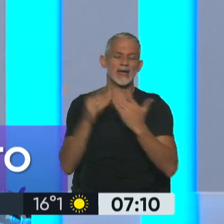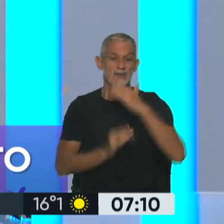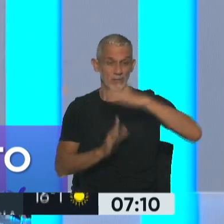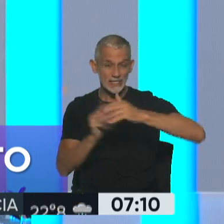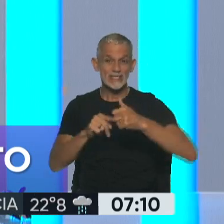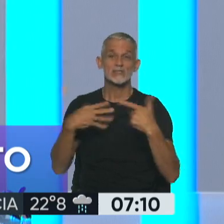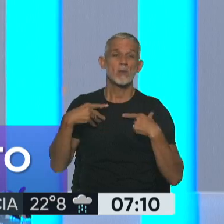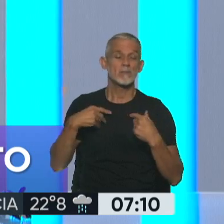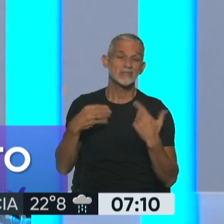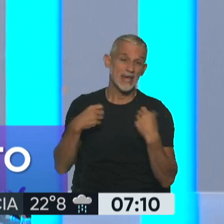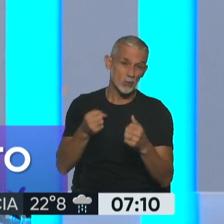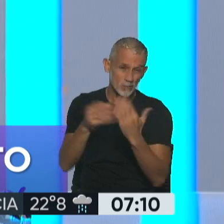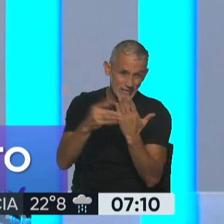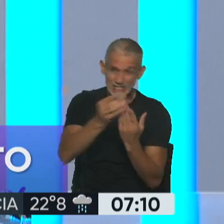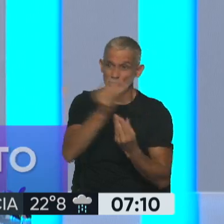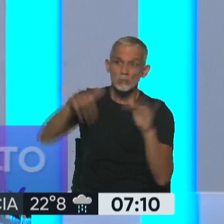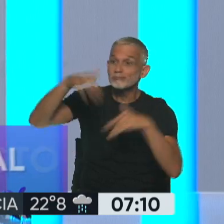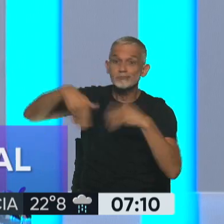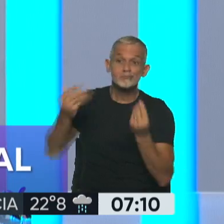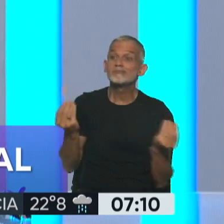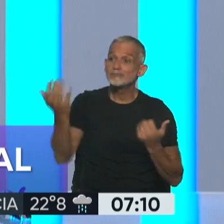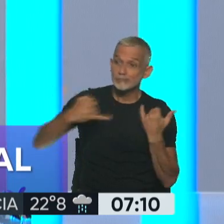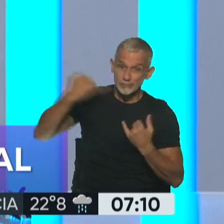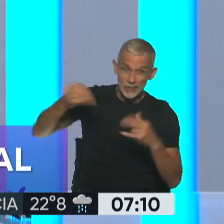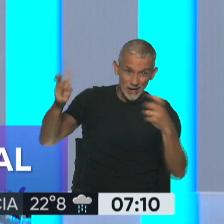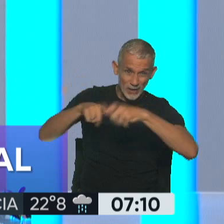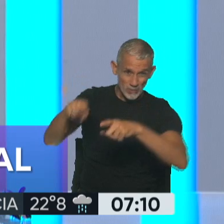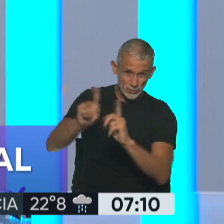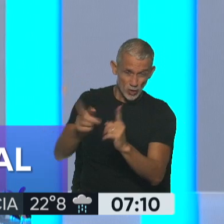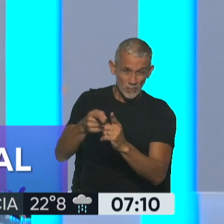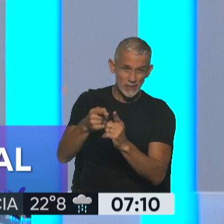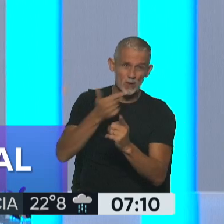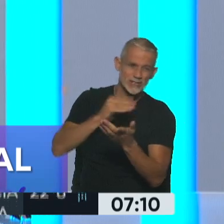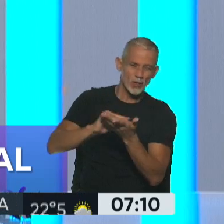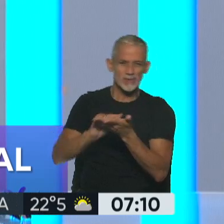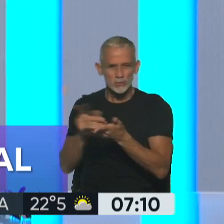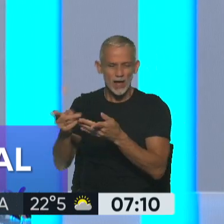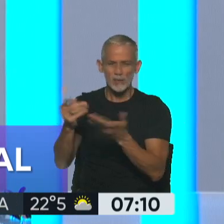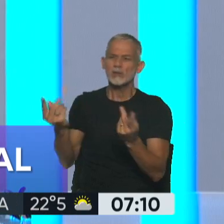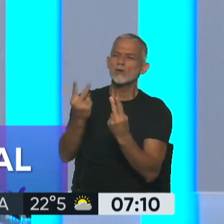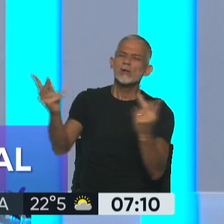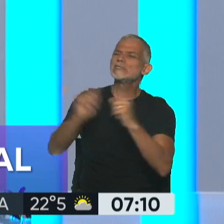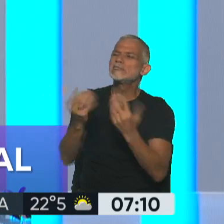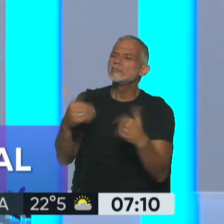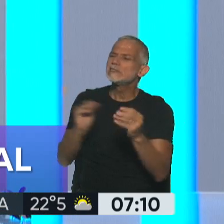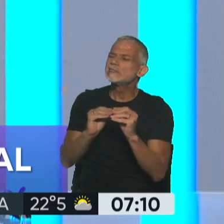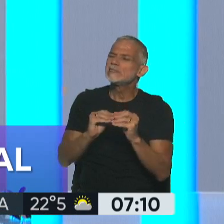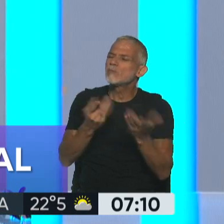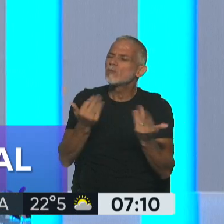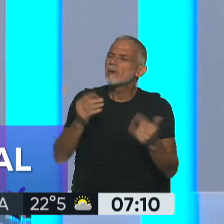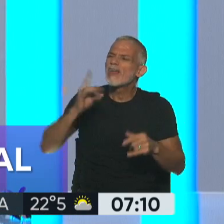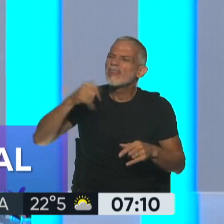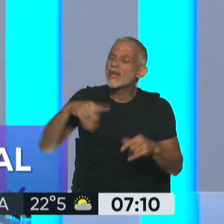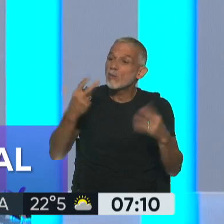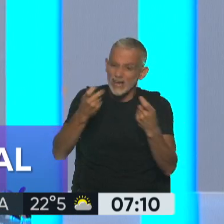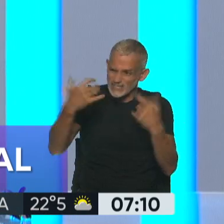ministro de Salud, para que expliquen en la comisión bicameral de trámite legislativo los motivos de